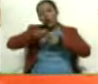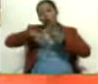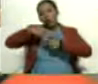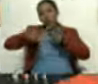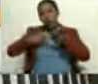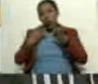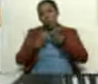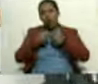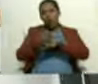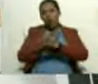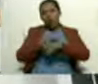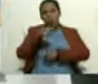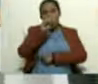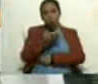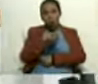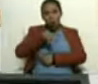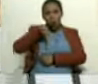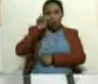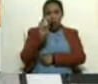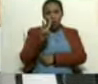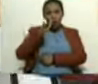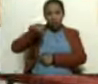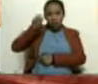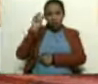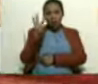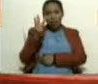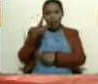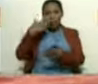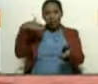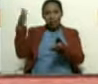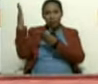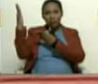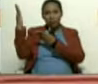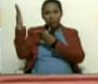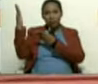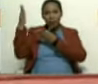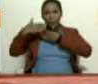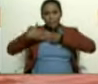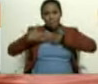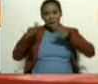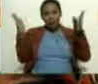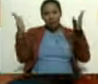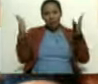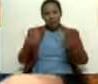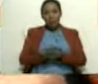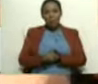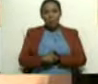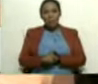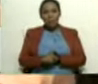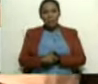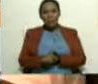su orden, a la una, a las dos y a las tres. Gracias por